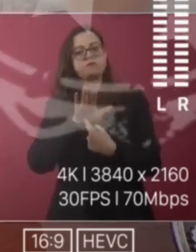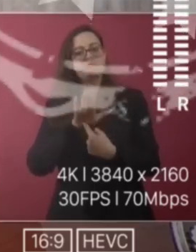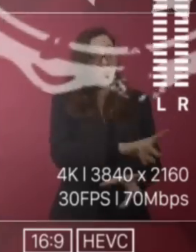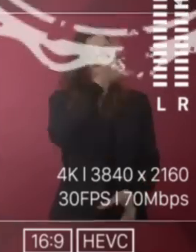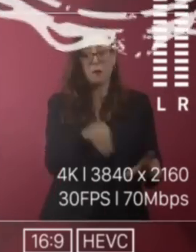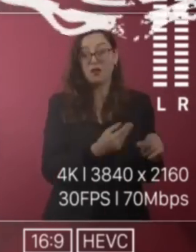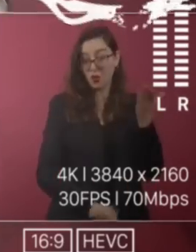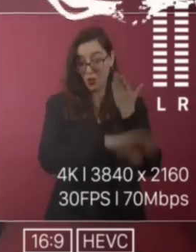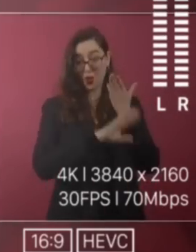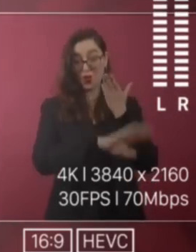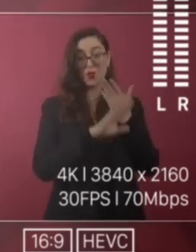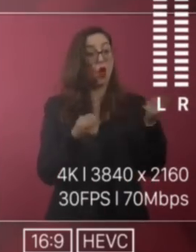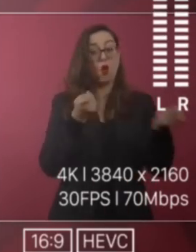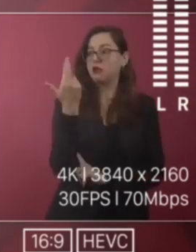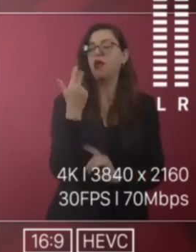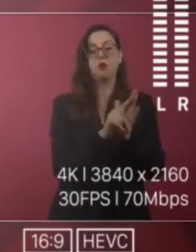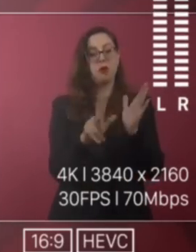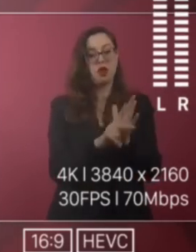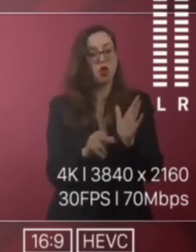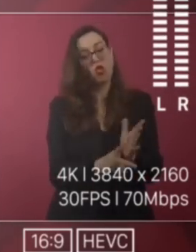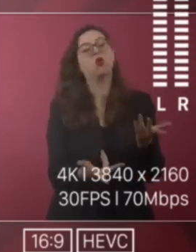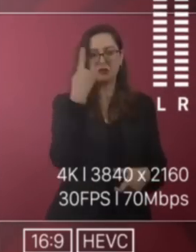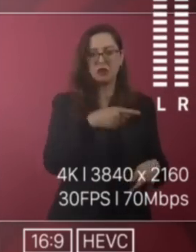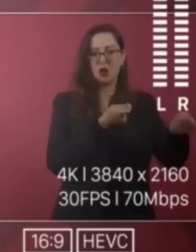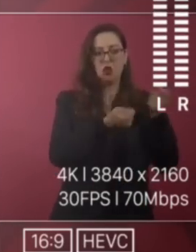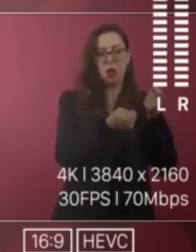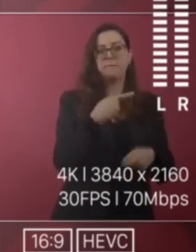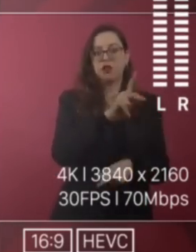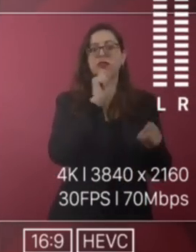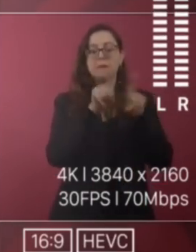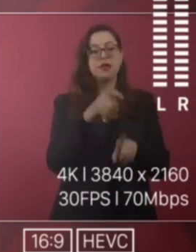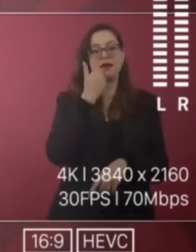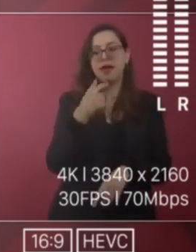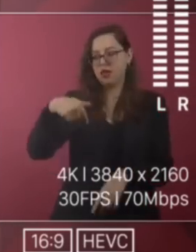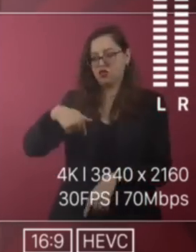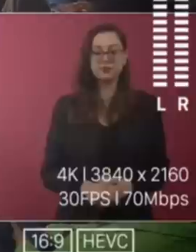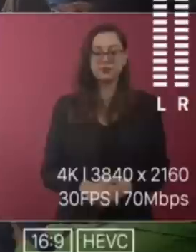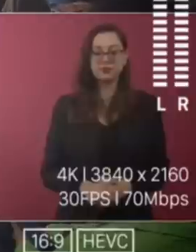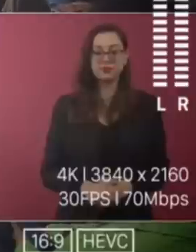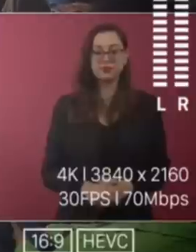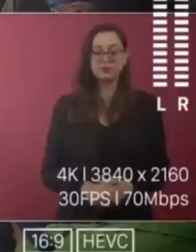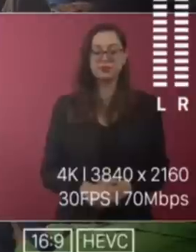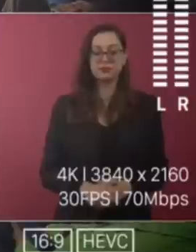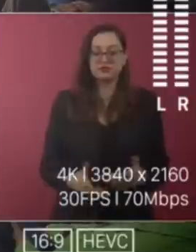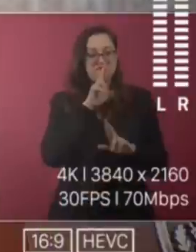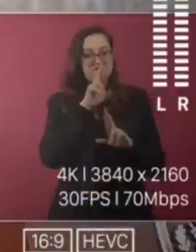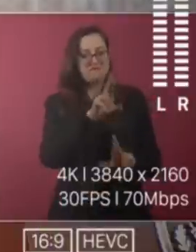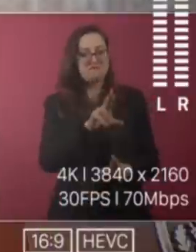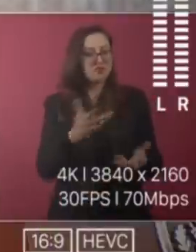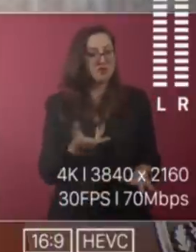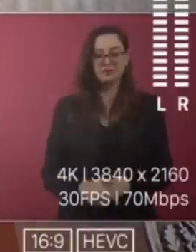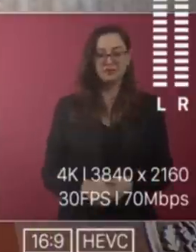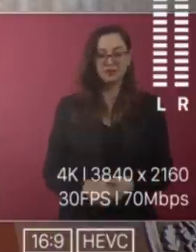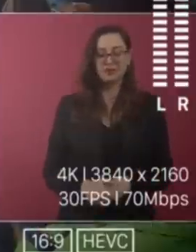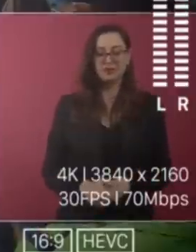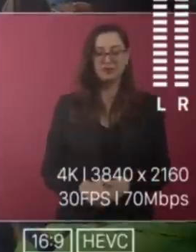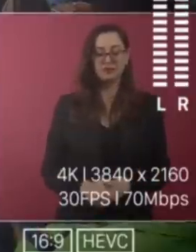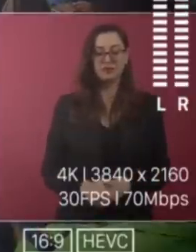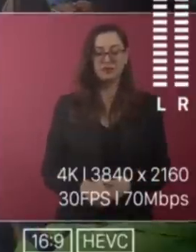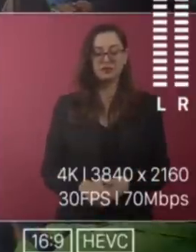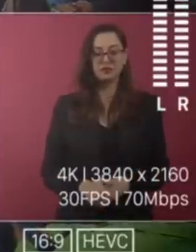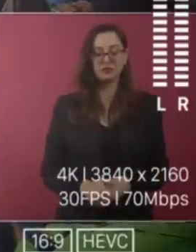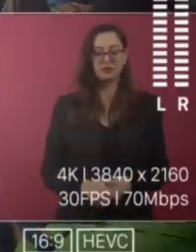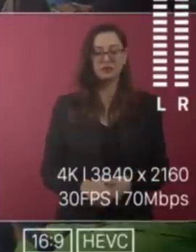Teniéndolo todo, teniendo todos los medios convencionales, comprados o alquilados, quieran que no existiera el derecho a disentir, la réplica.